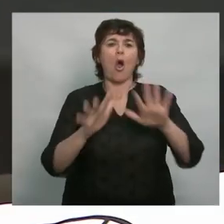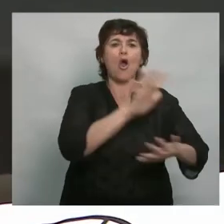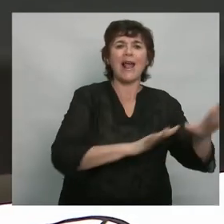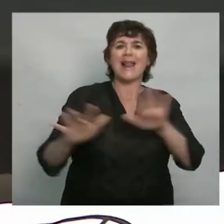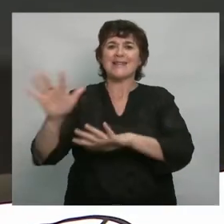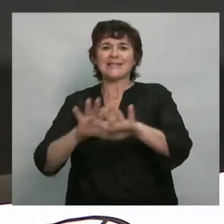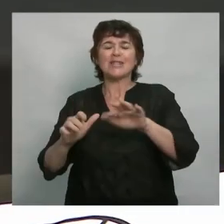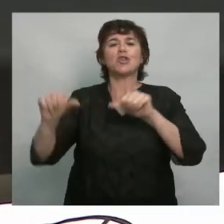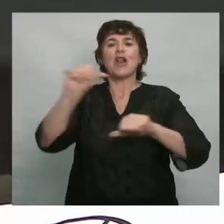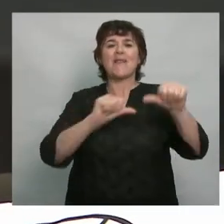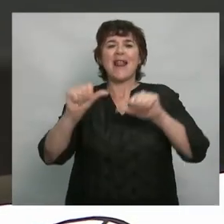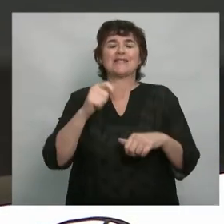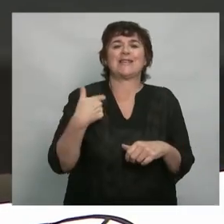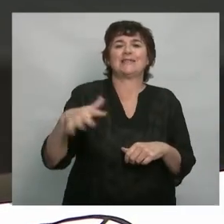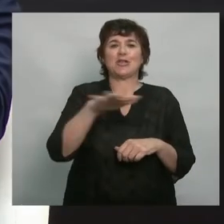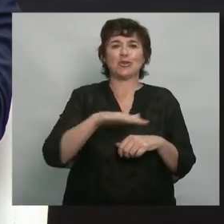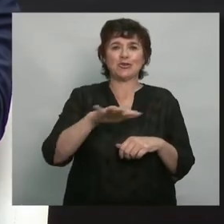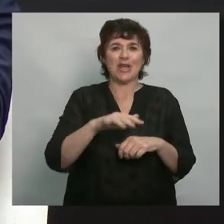sociales.